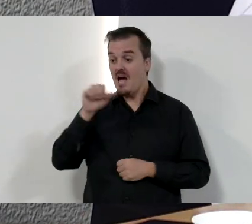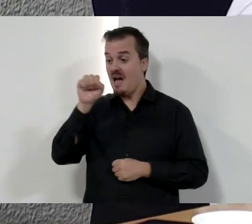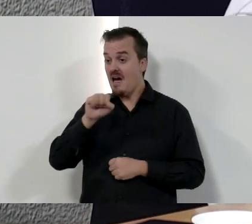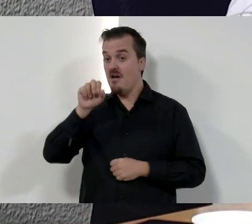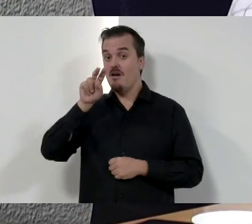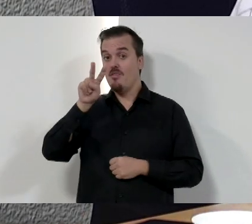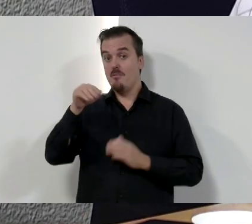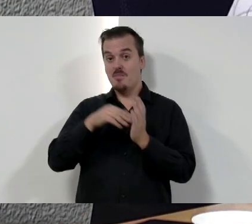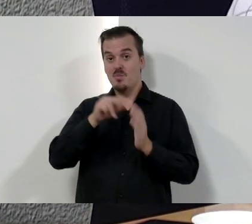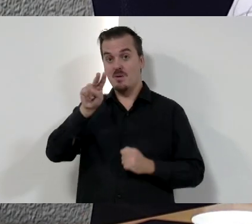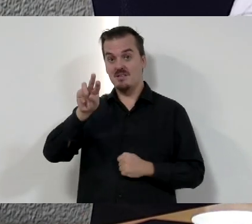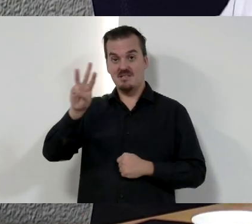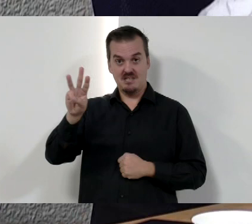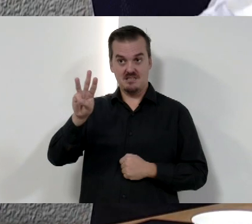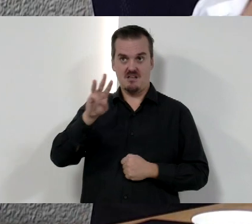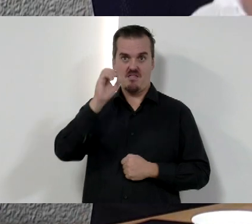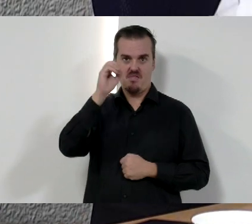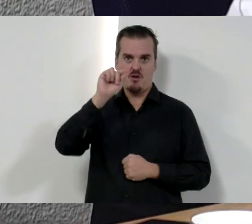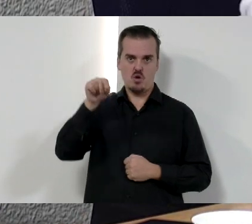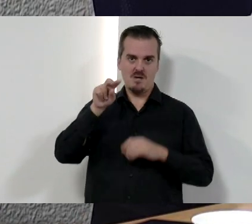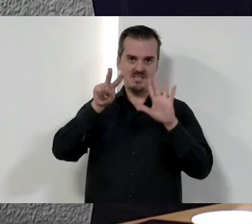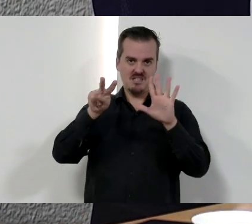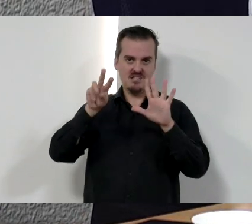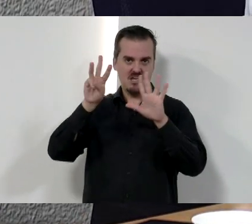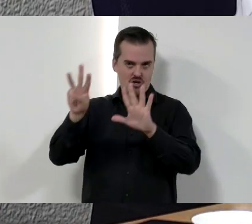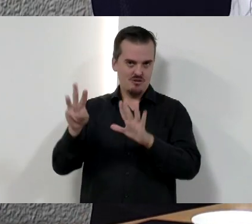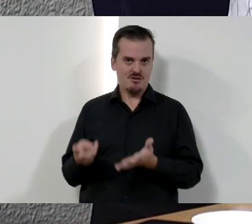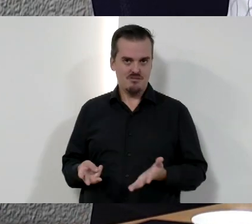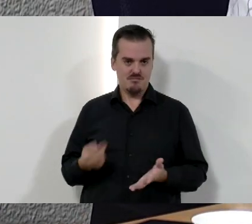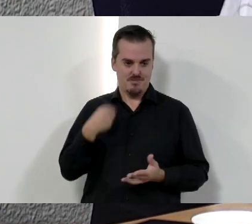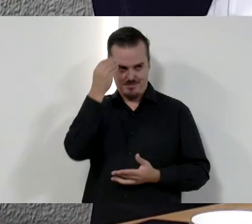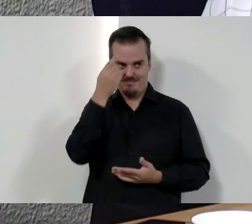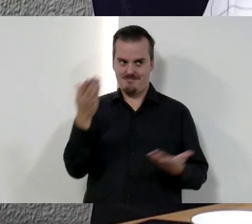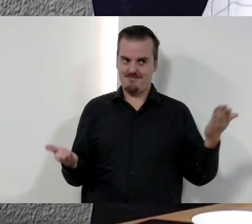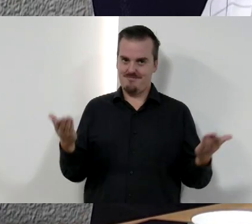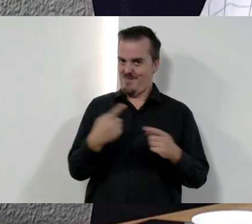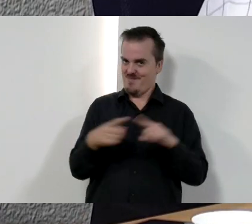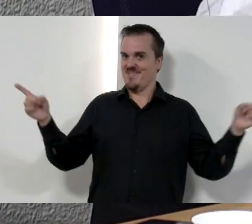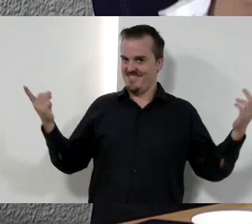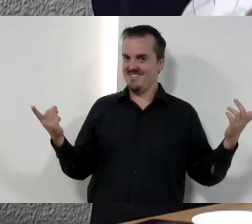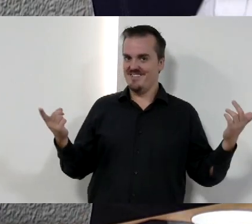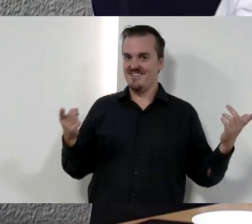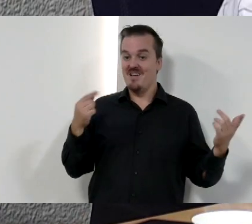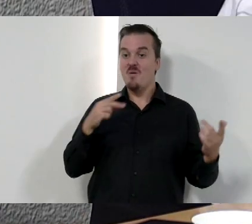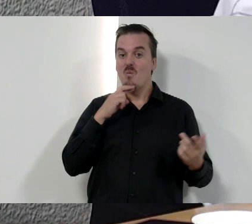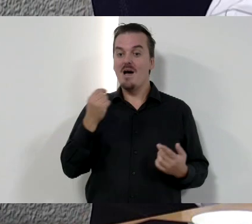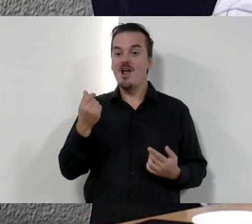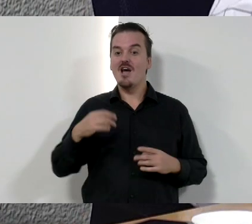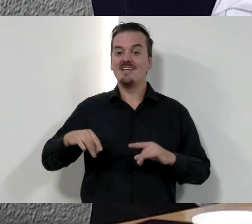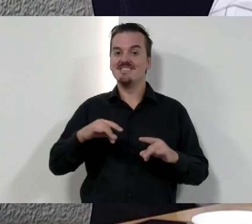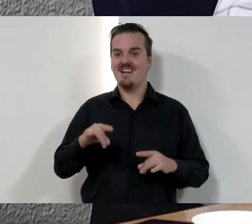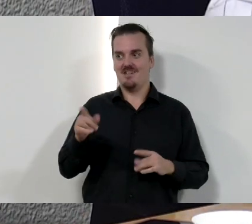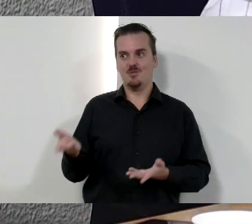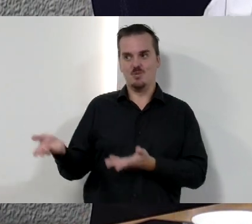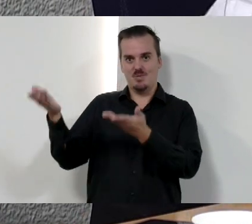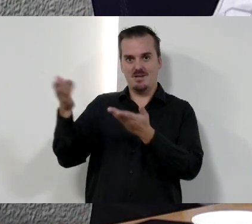Yo creo que hay una gran diferencia, aún habiendo subido los valores catastrales. Ustedes subieron los valores catastrales en el